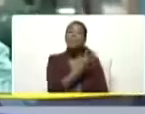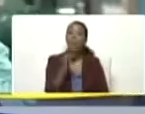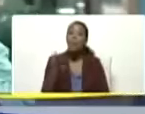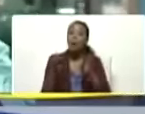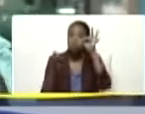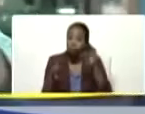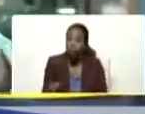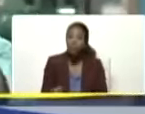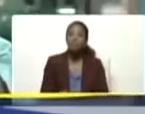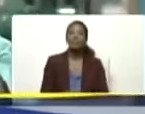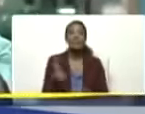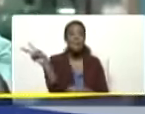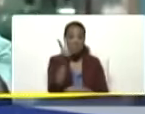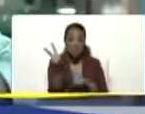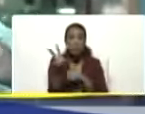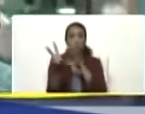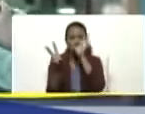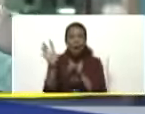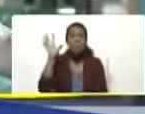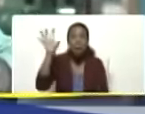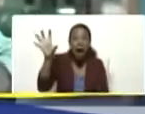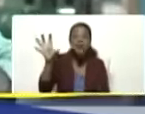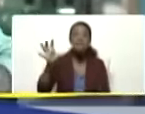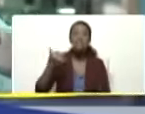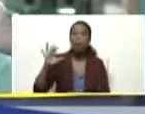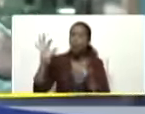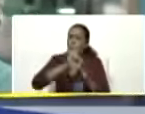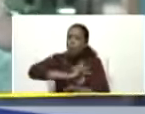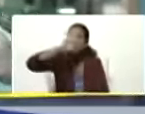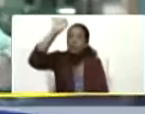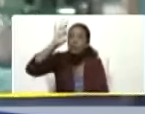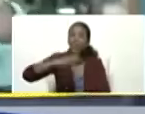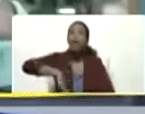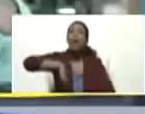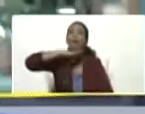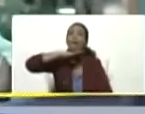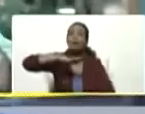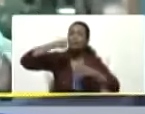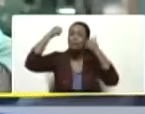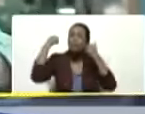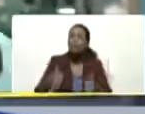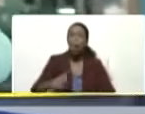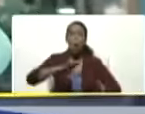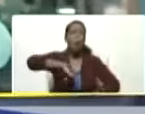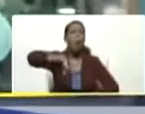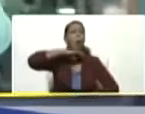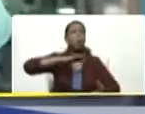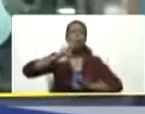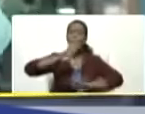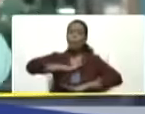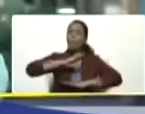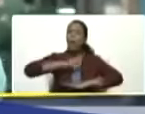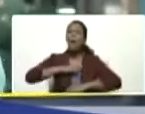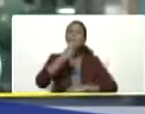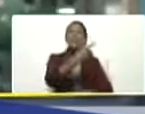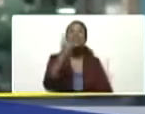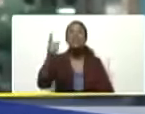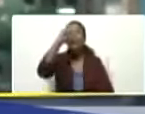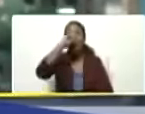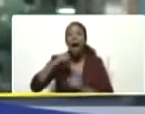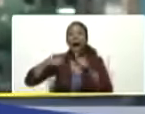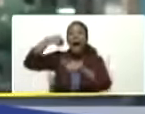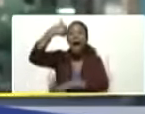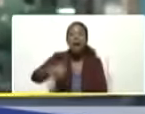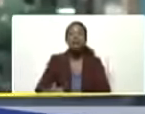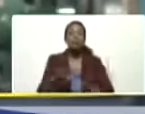2024... que Venezuela tiene los índices de abastecimiento más altos de los últimos 21 años, desde